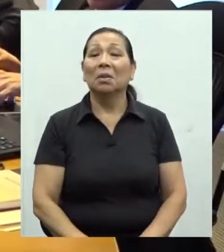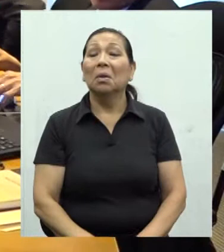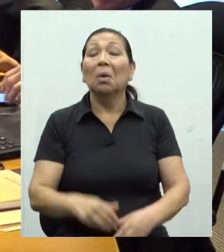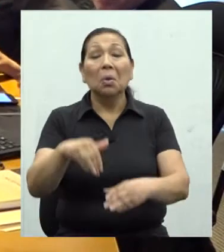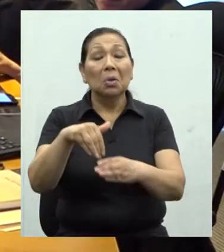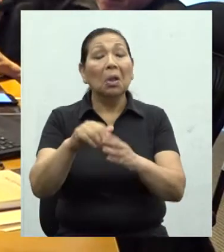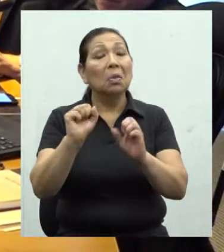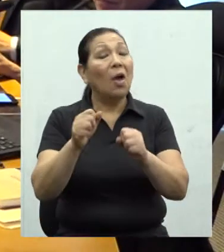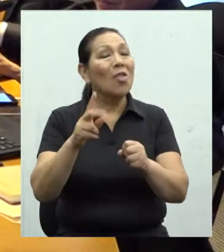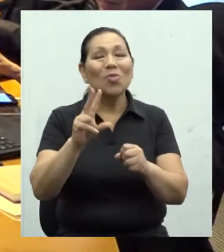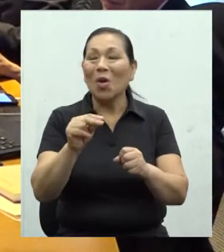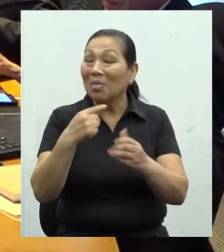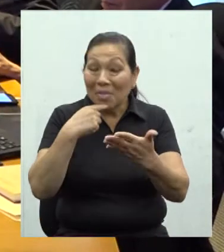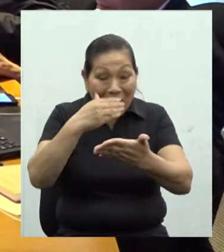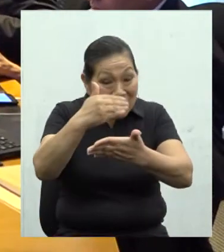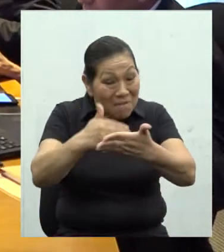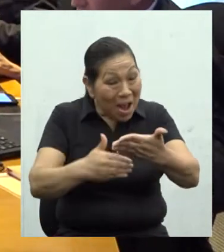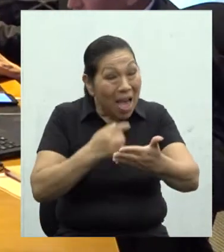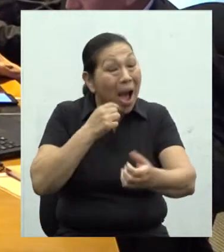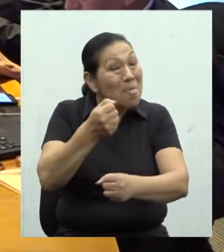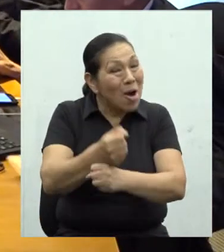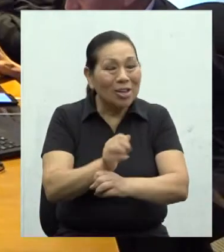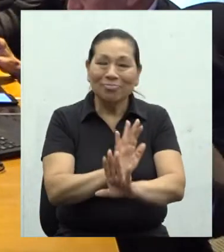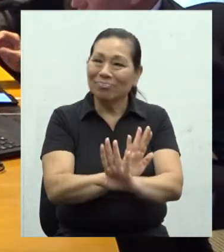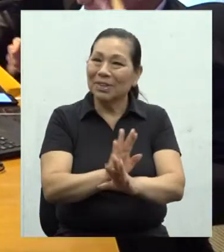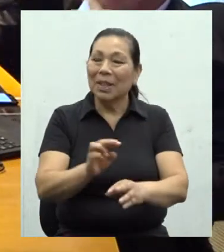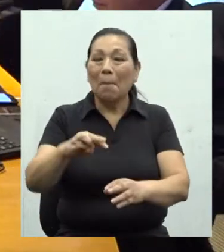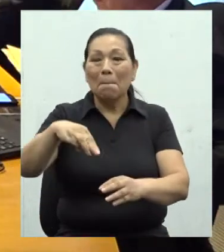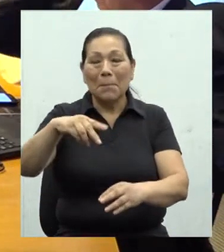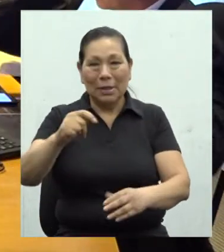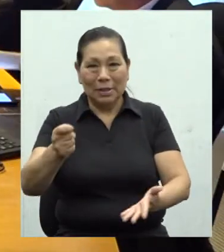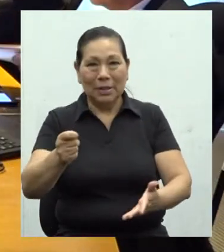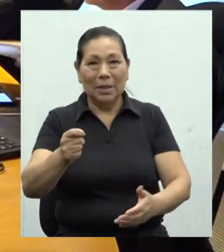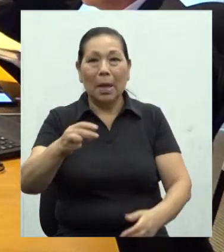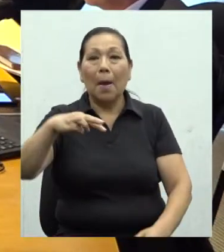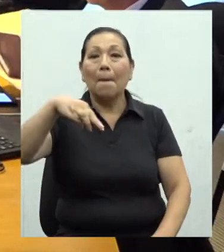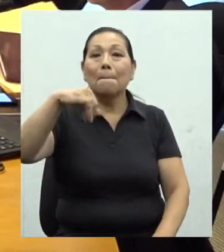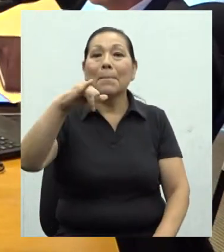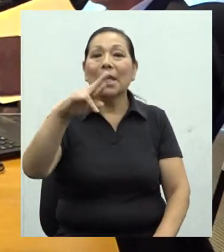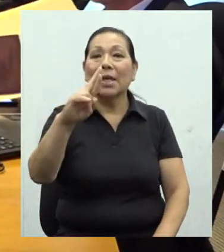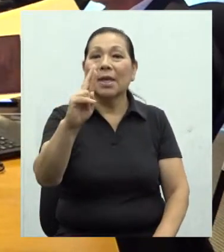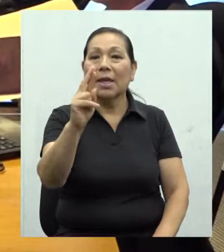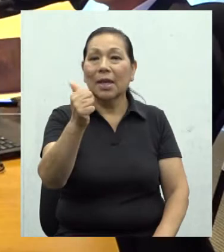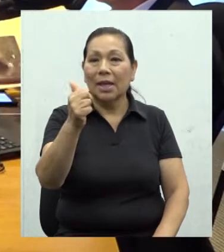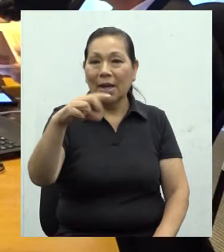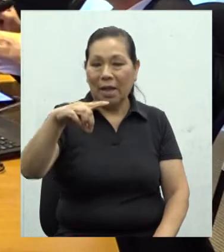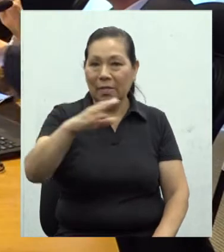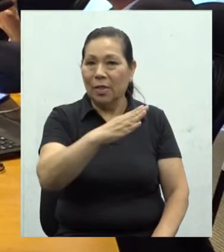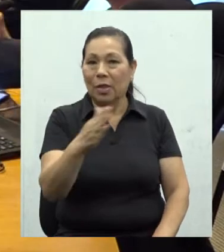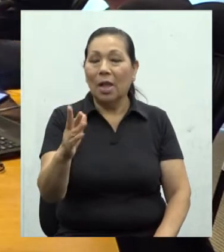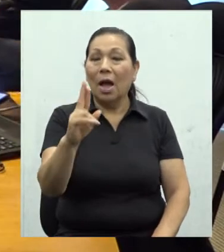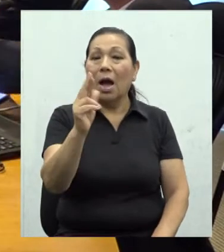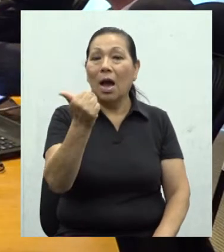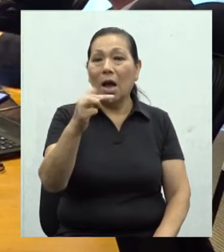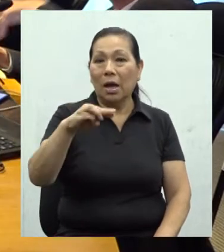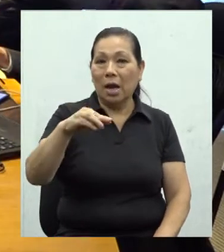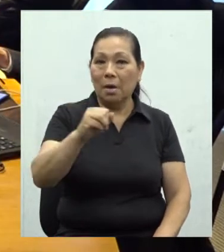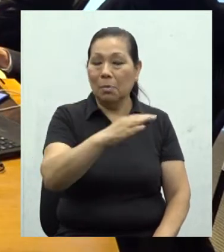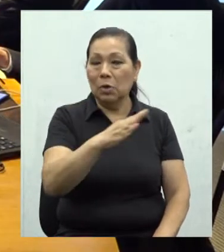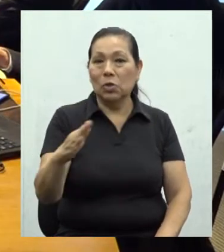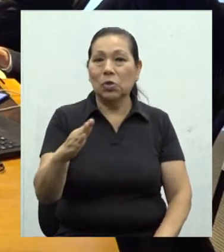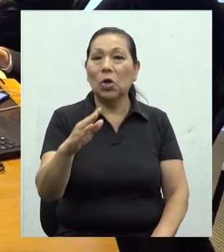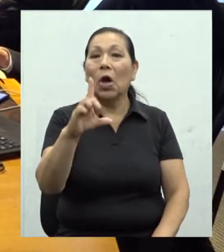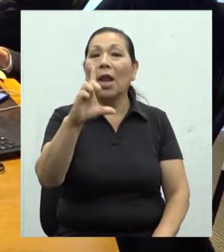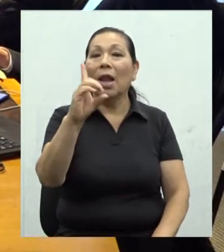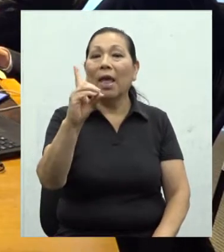Votaron por declarar infundada la demanda de amparo los magistrados Miranda Canales, Ramos Núñez, Ledesma